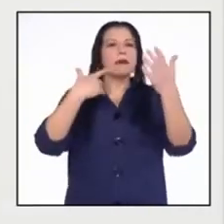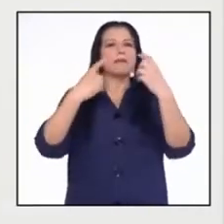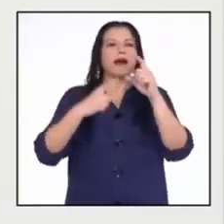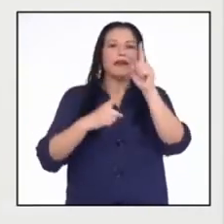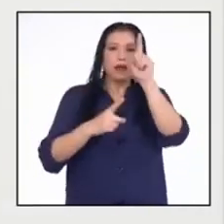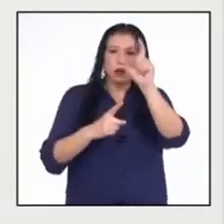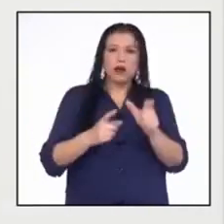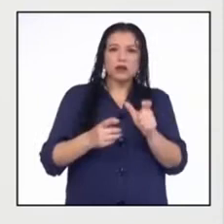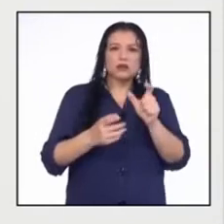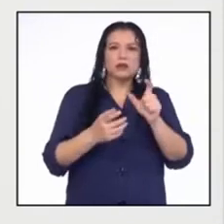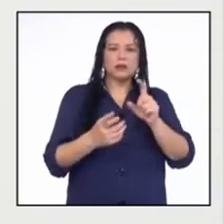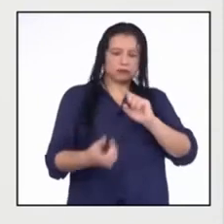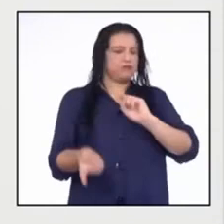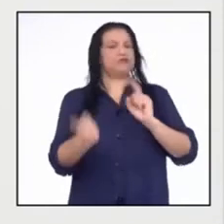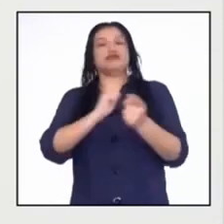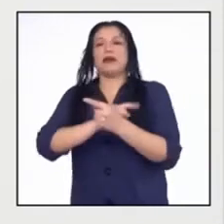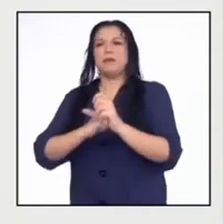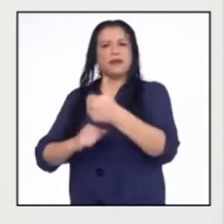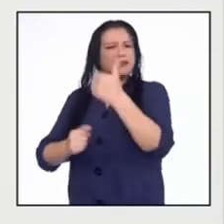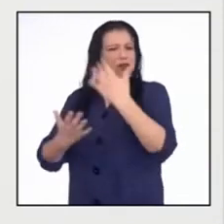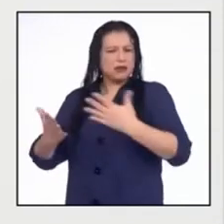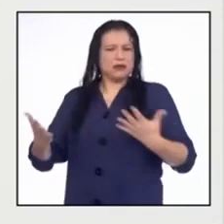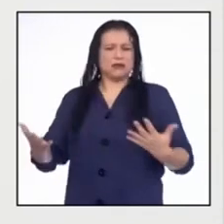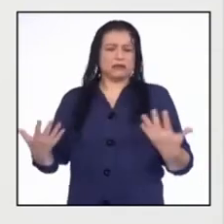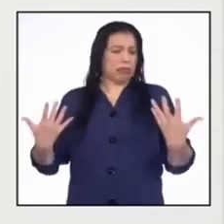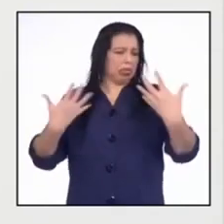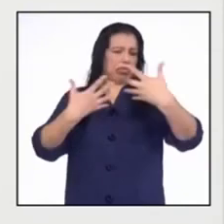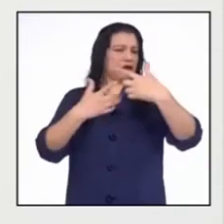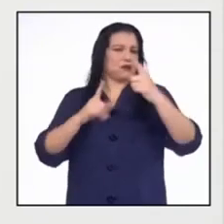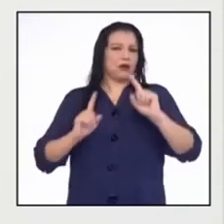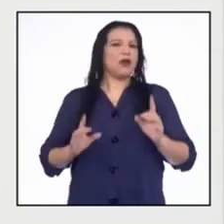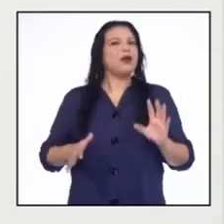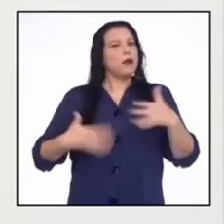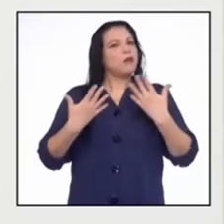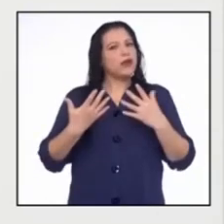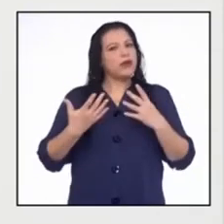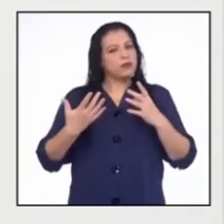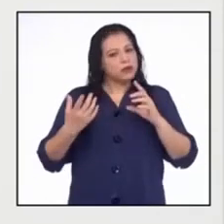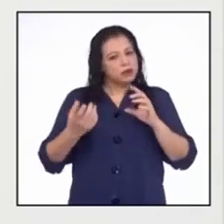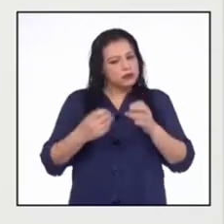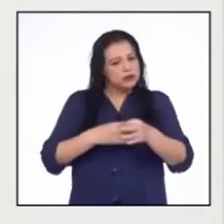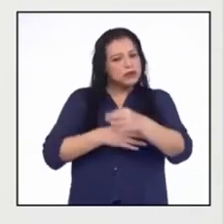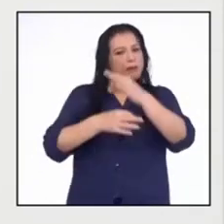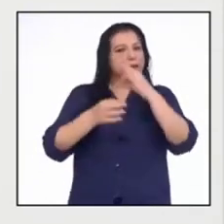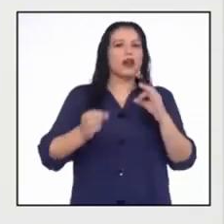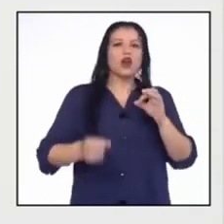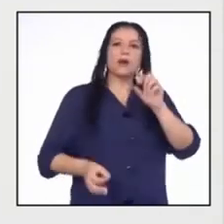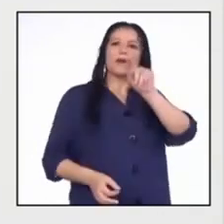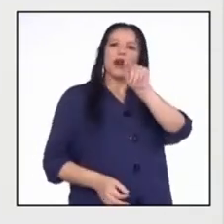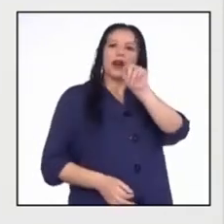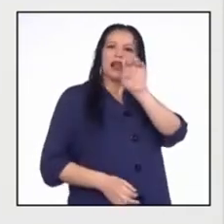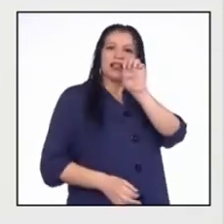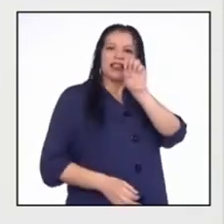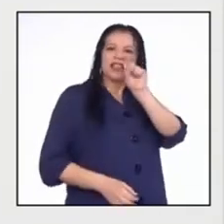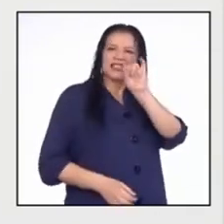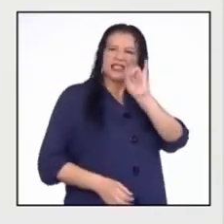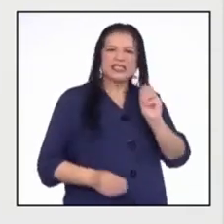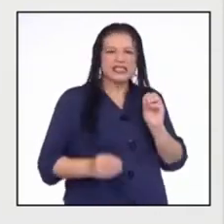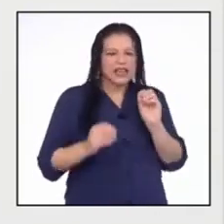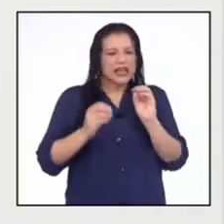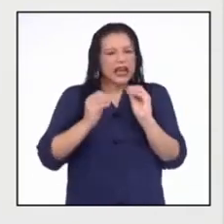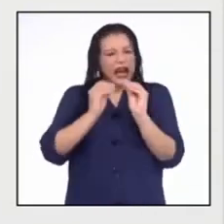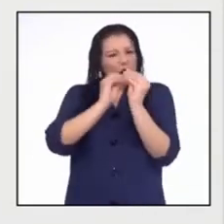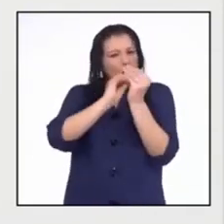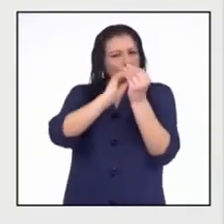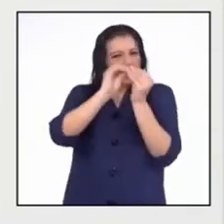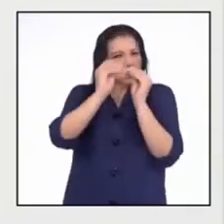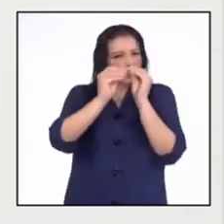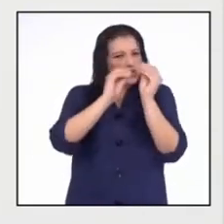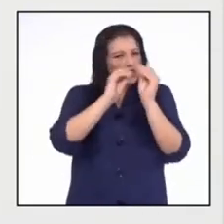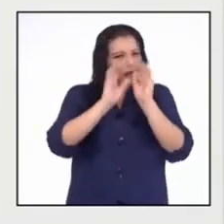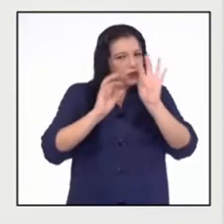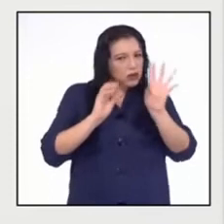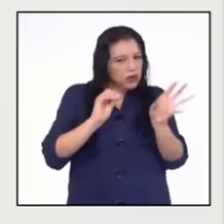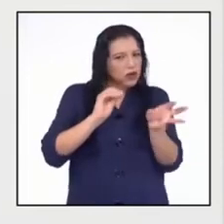hablas de B. Efectivamente, podríamos reemplazarlo por la tesis, quizás ajustando un poco e incorporando otros